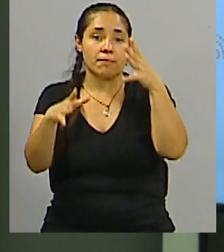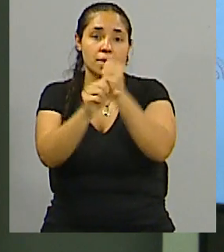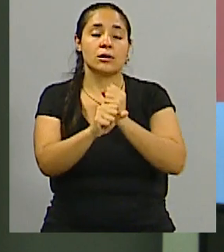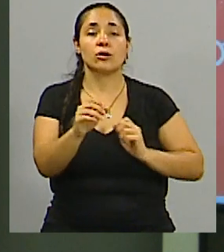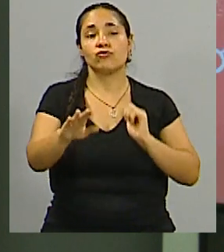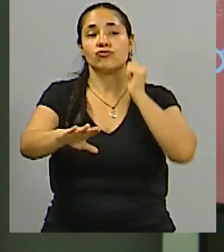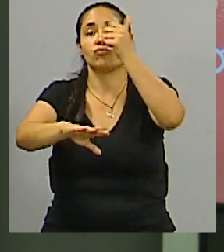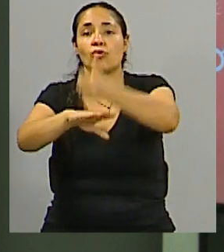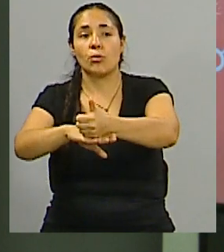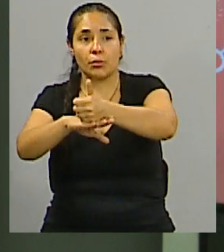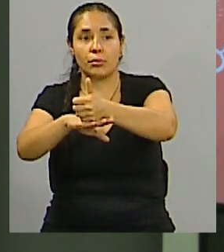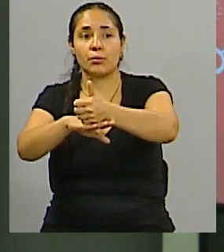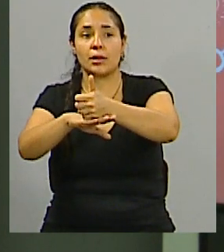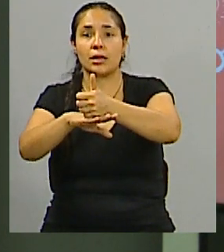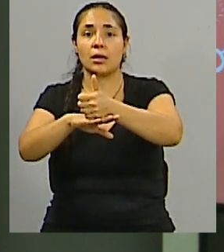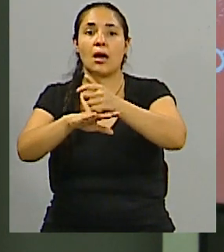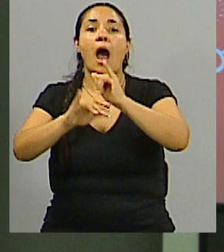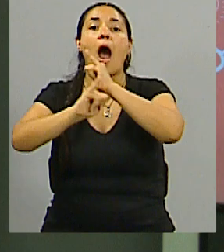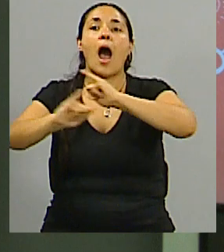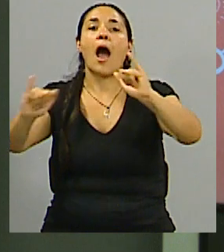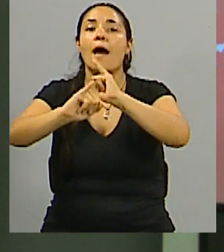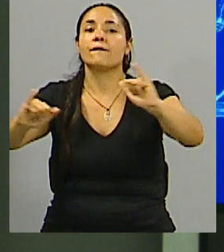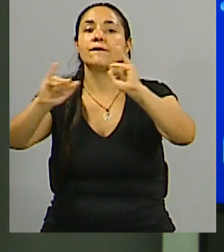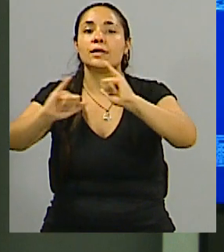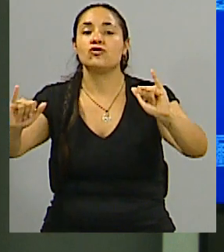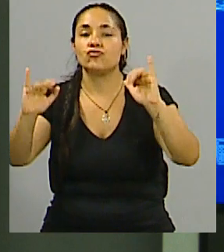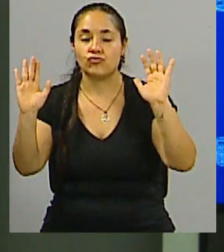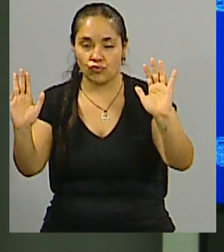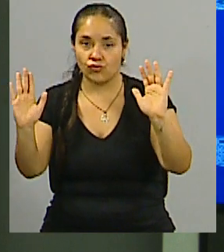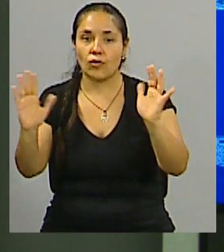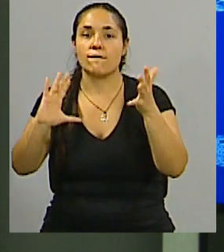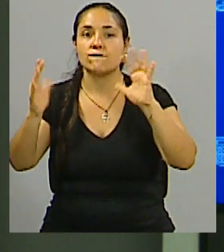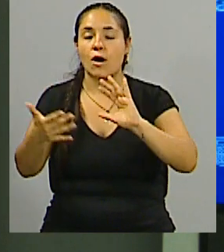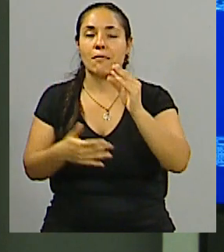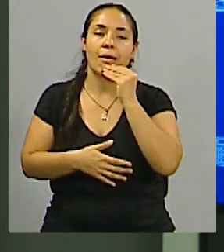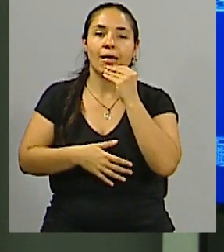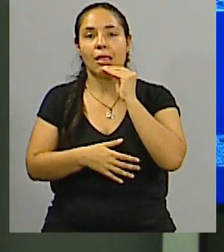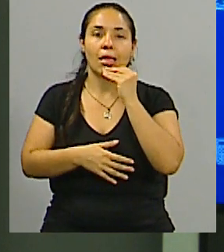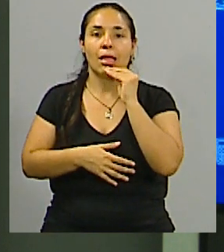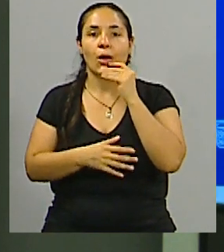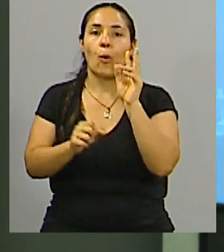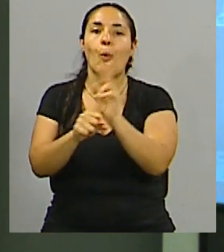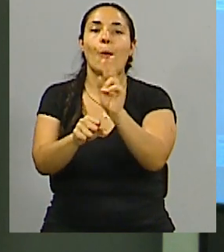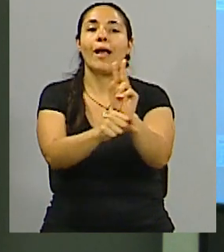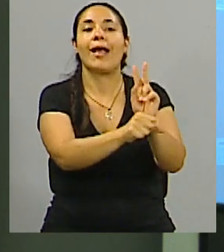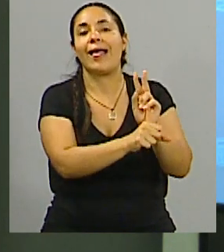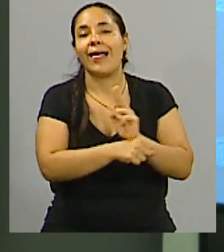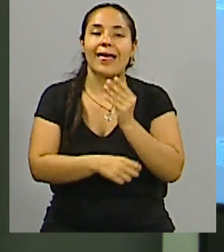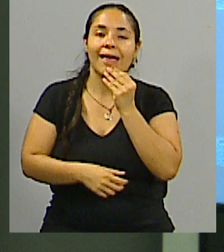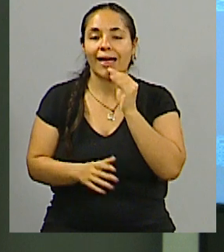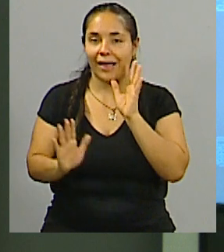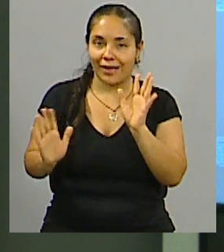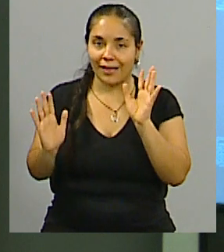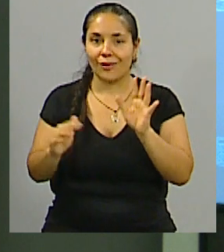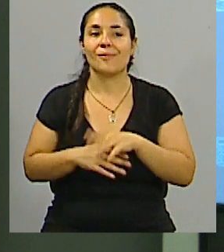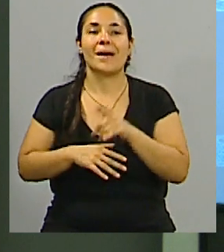justamente con esto de advertir bajo una simulación tal vez de cuidado al ciudadano o a la